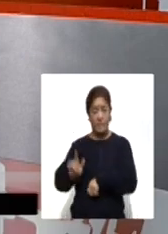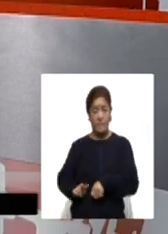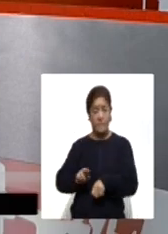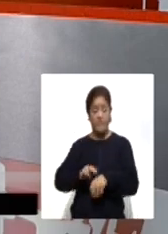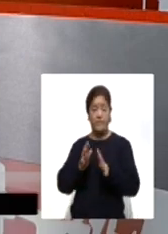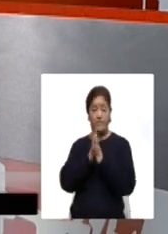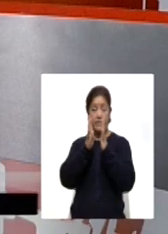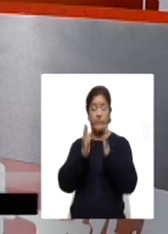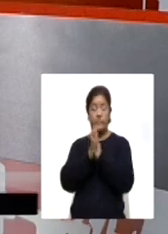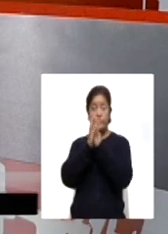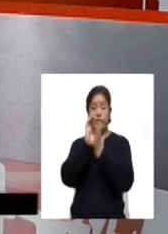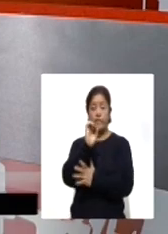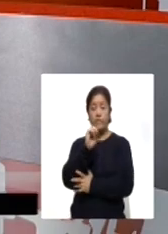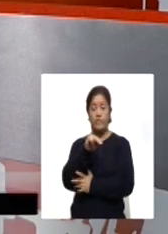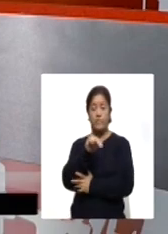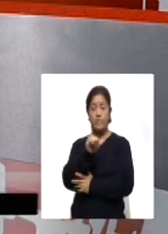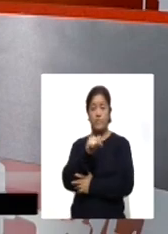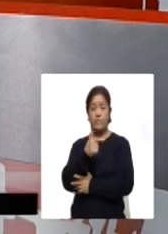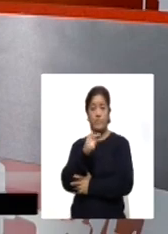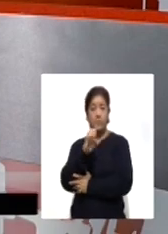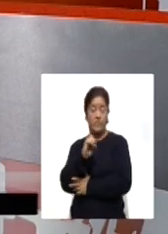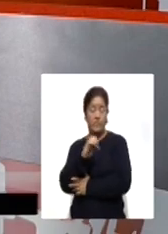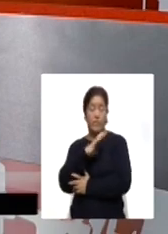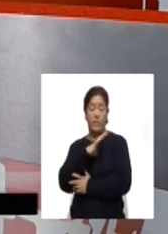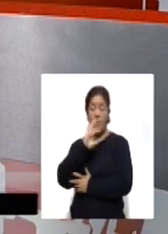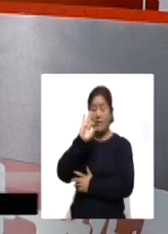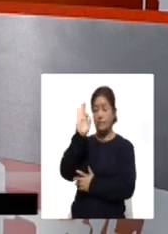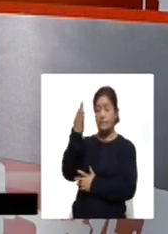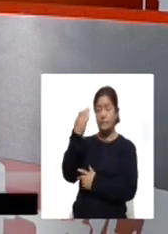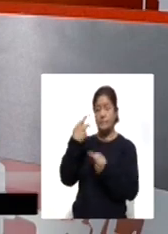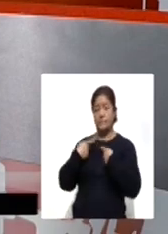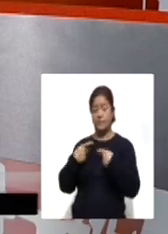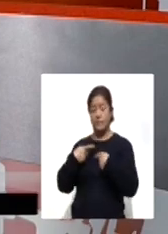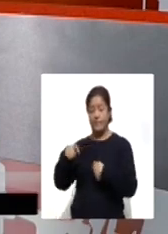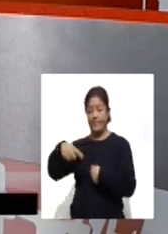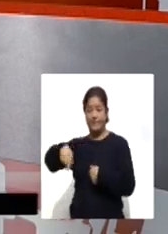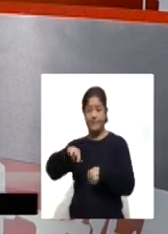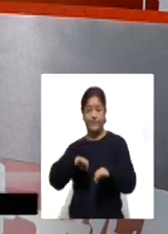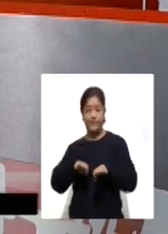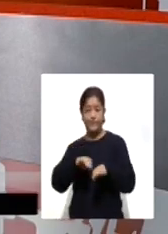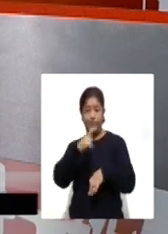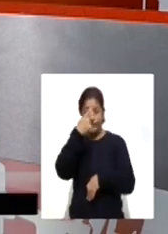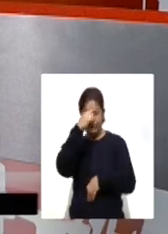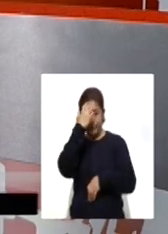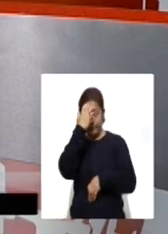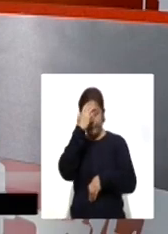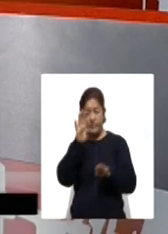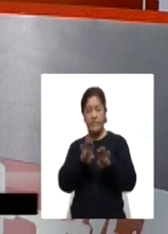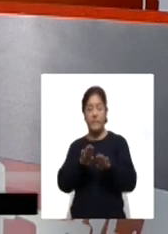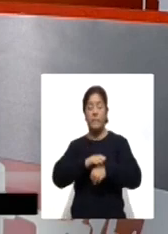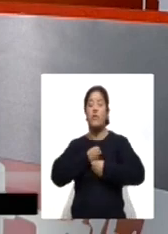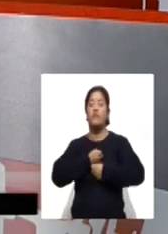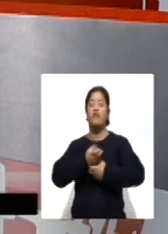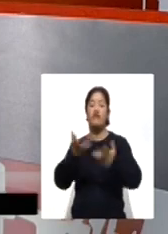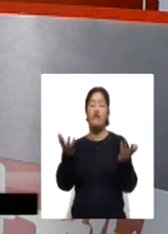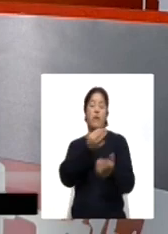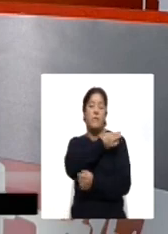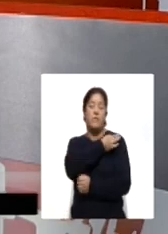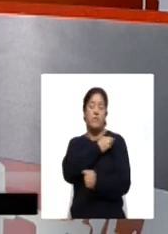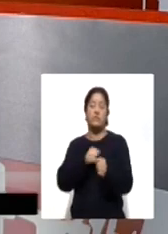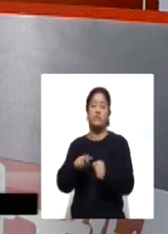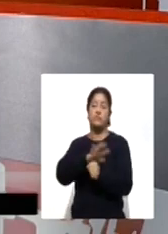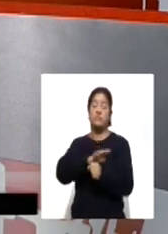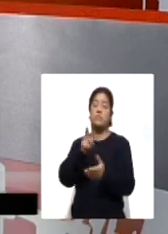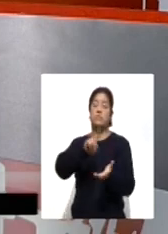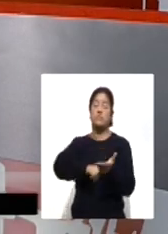una reunión de la Conferencia Nacional de Gobernadores con funcionarios federales para conocer la estrategia de distribución de vacunas contra COVID-19 en